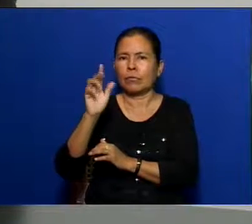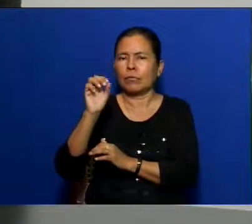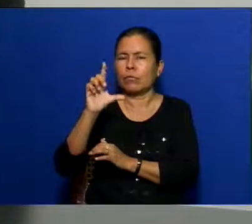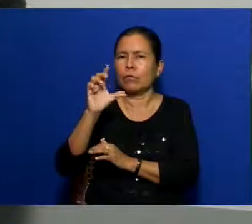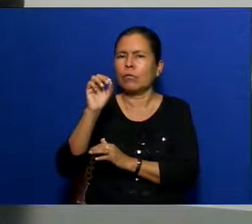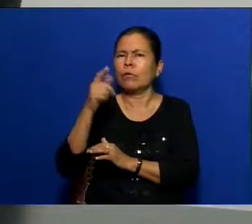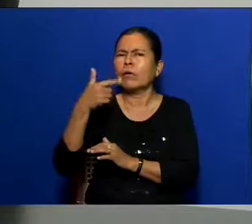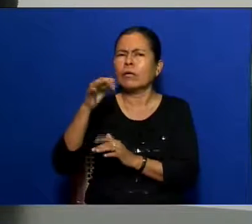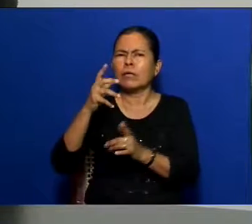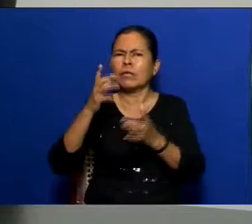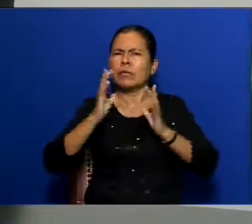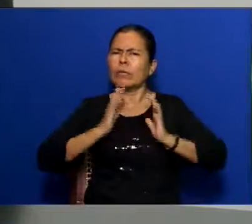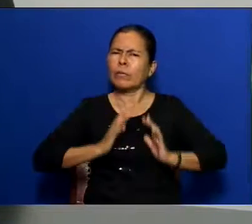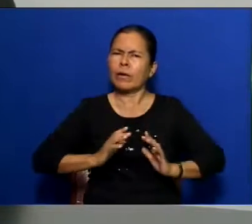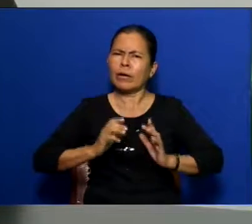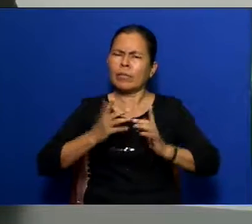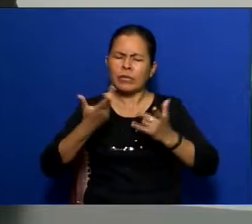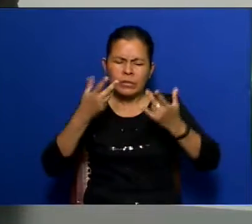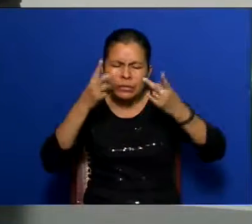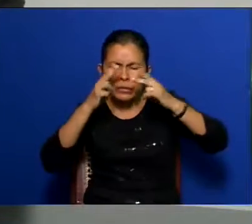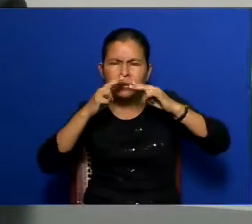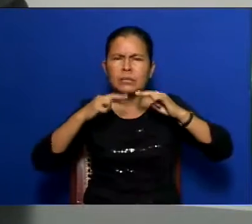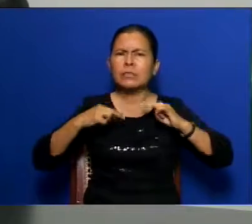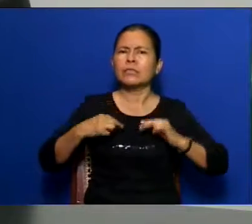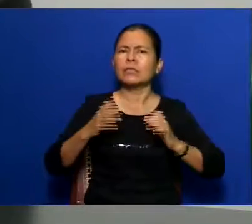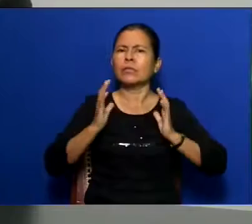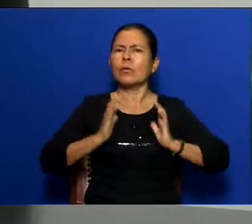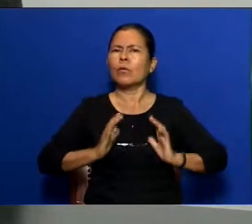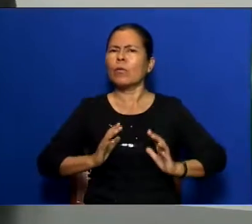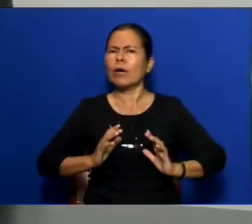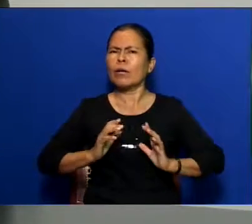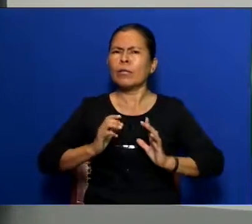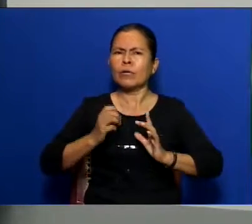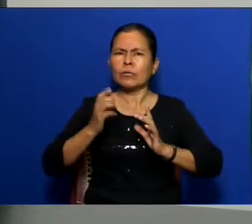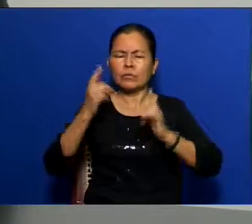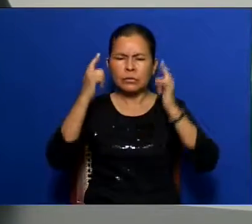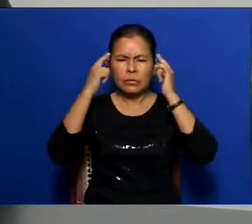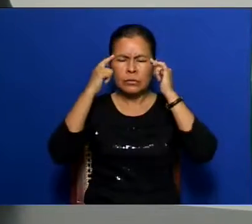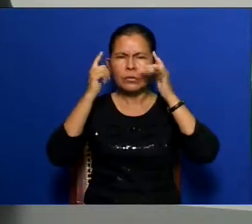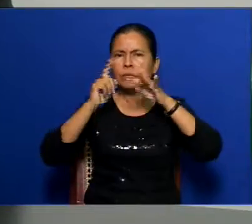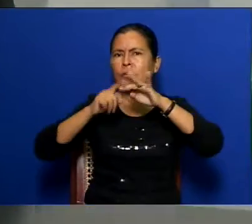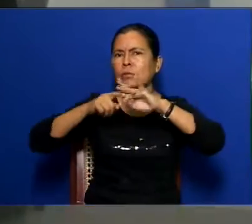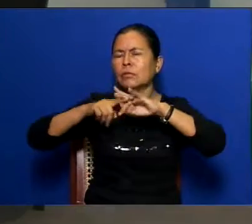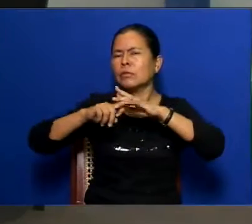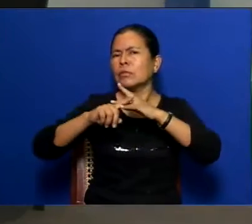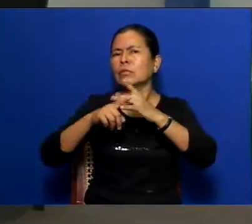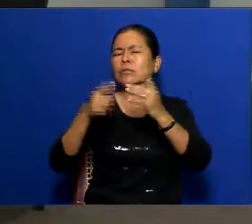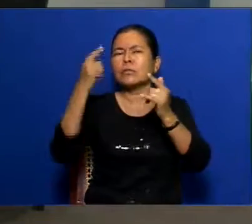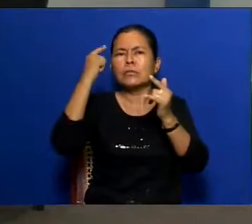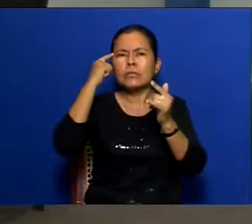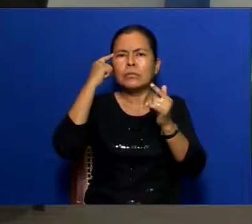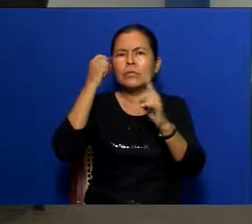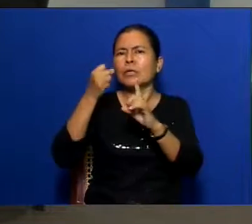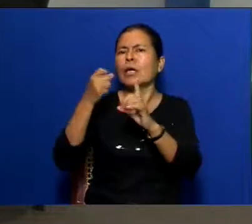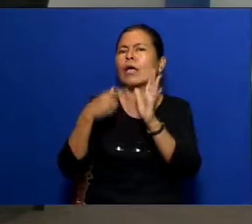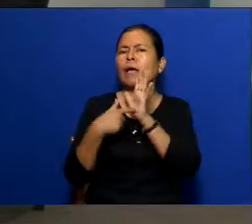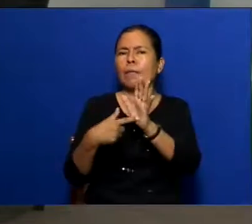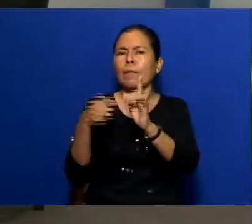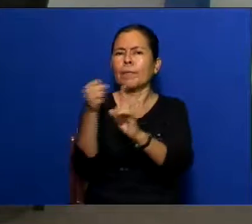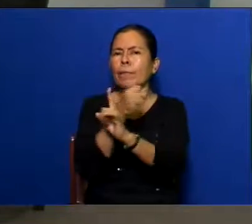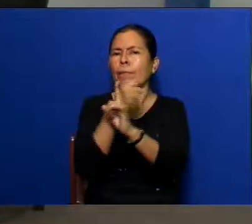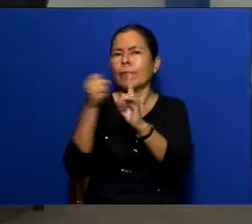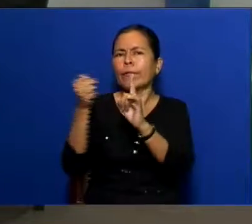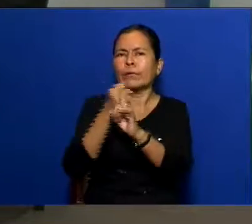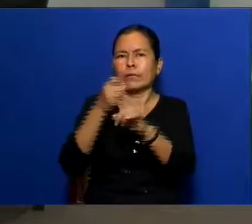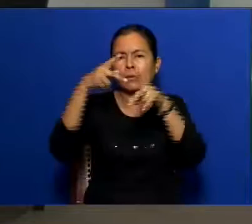psicotraumatología forense, uh-huh, lo que investiga son los traumas psíquicos causados por la violencia a la que